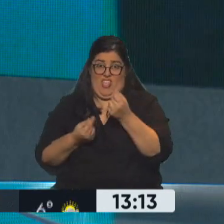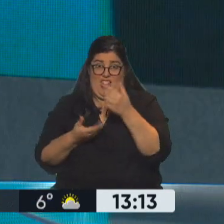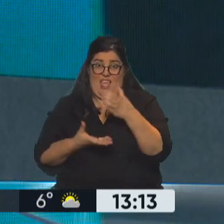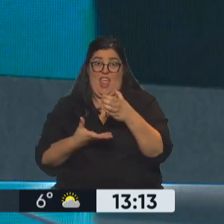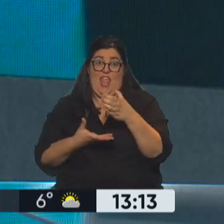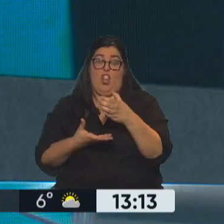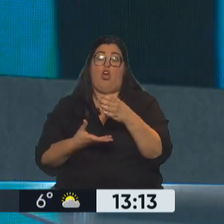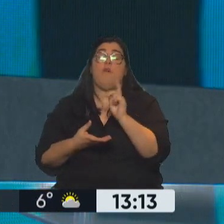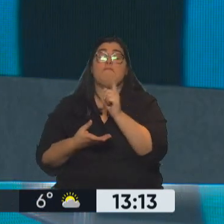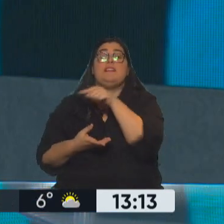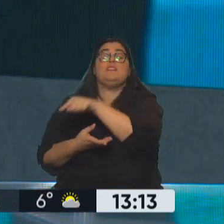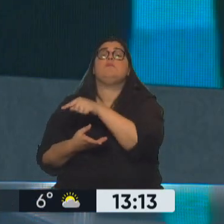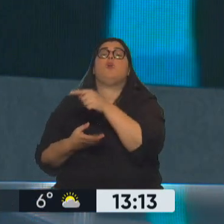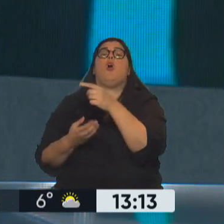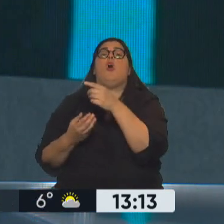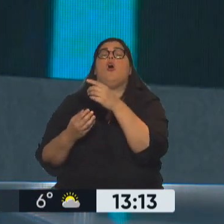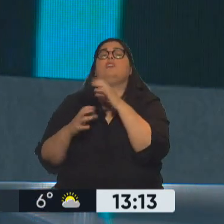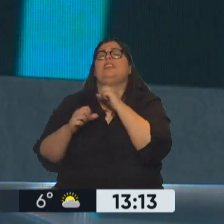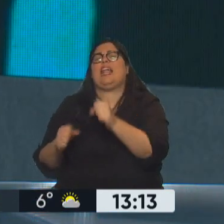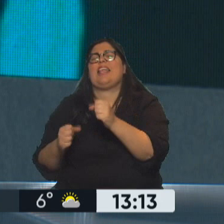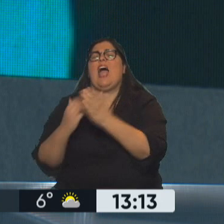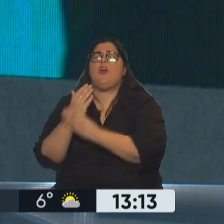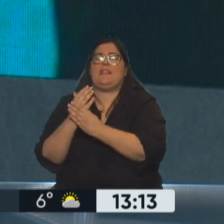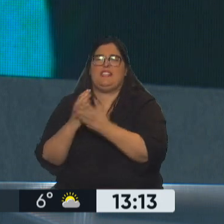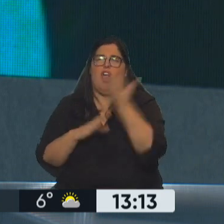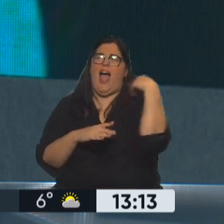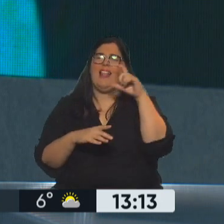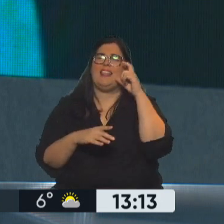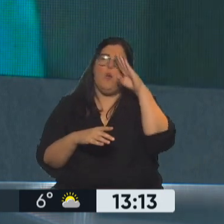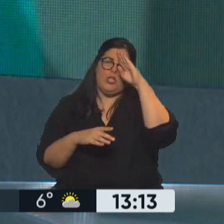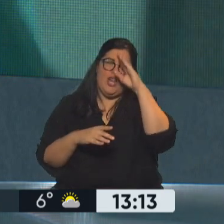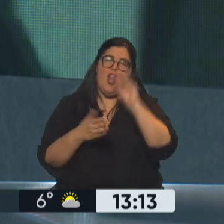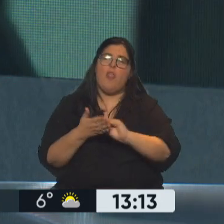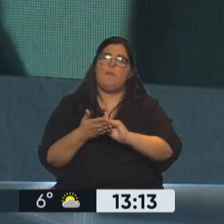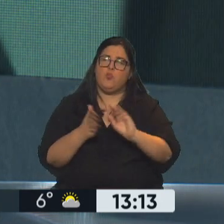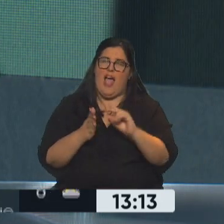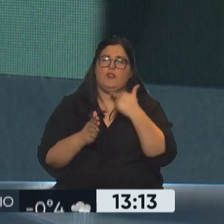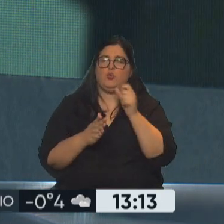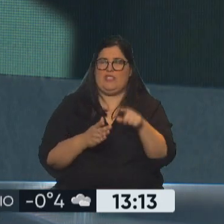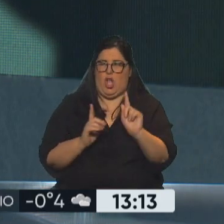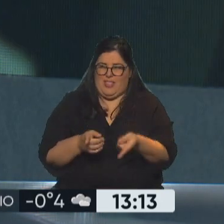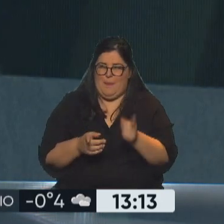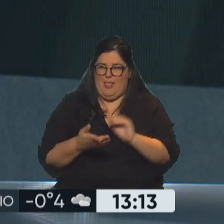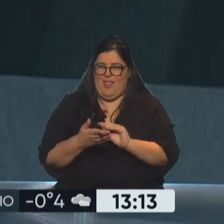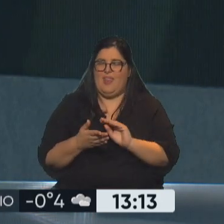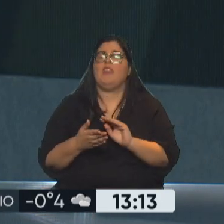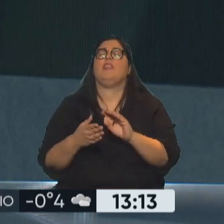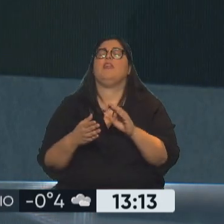El ministro, el secretario, en ese caso cuando Bolsonaro era diputado, sus hijos también, Sí.